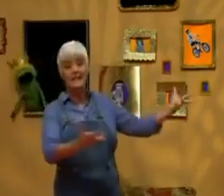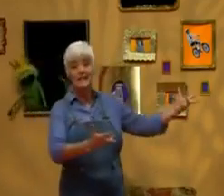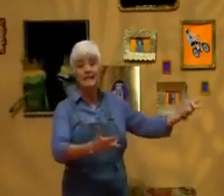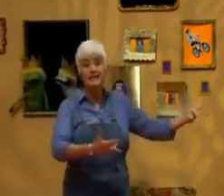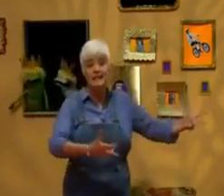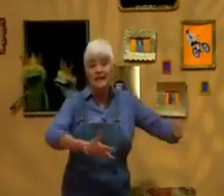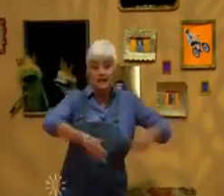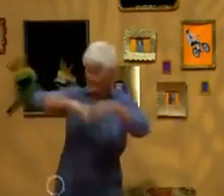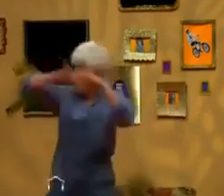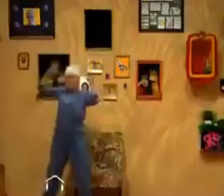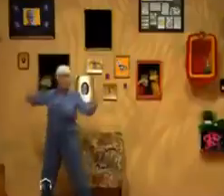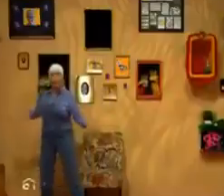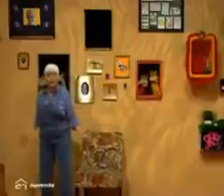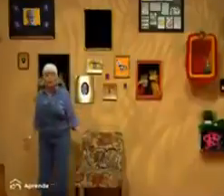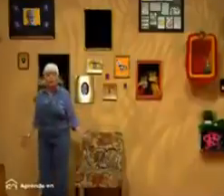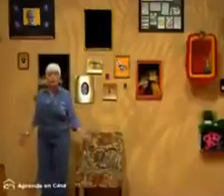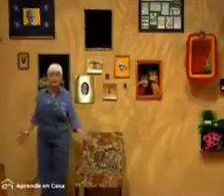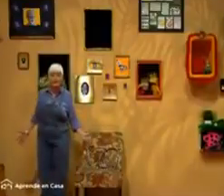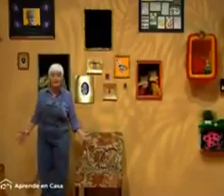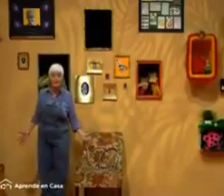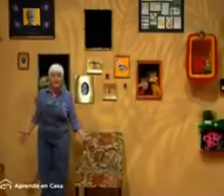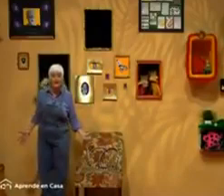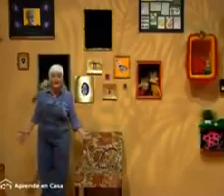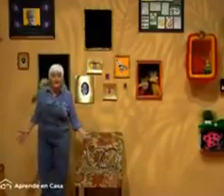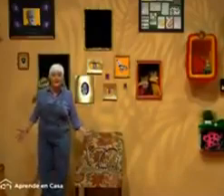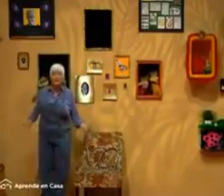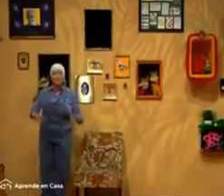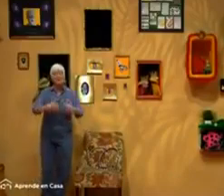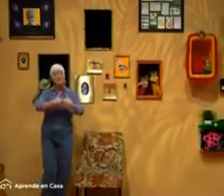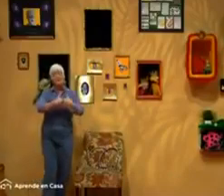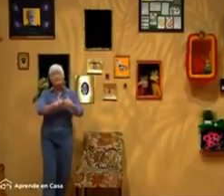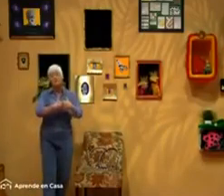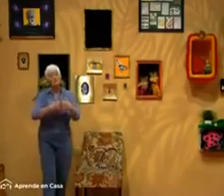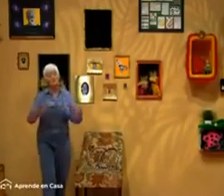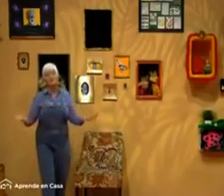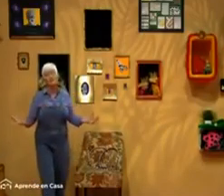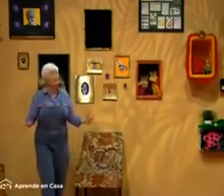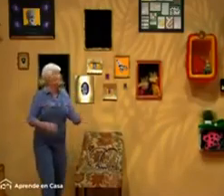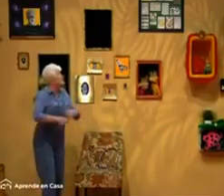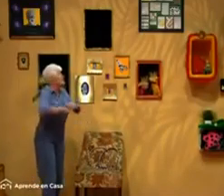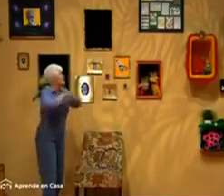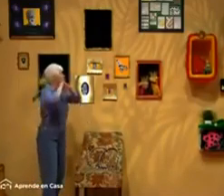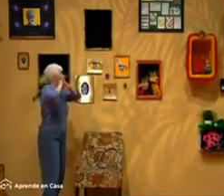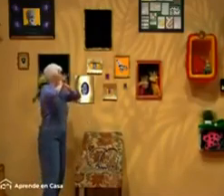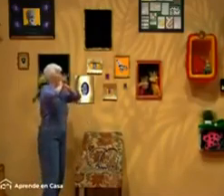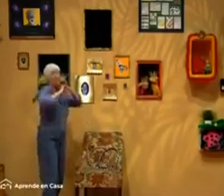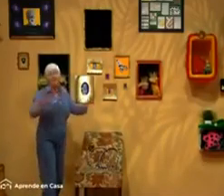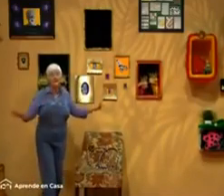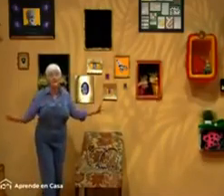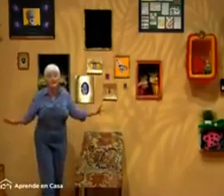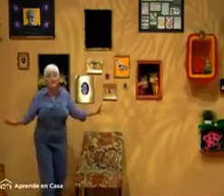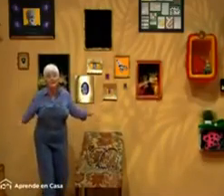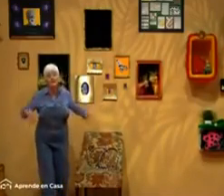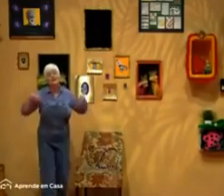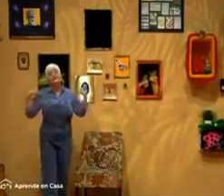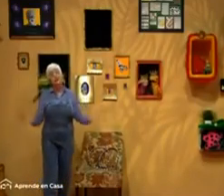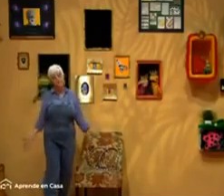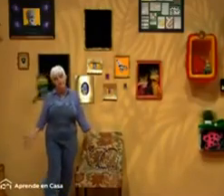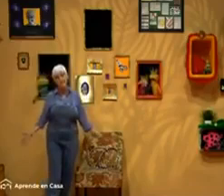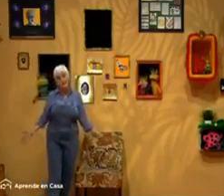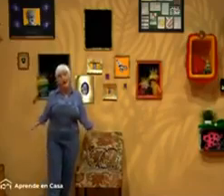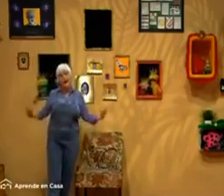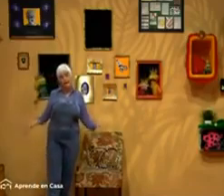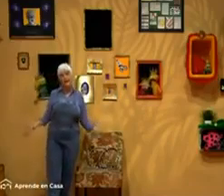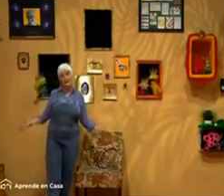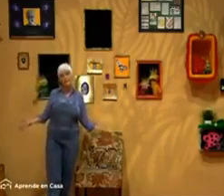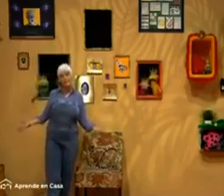hacían chistes y sacaban los mejores juguetes que tenían. Pero esos días no servían. Bueno, ni churros con chocolate que le encantaban